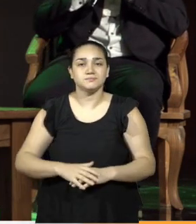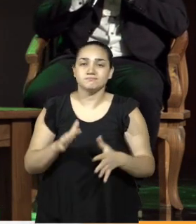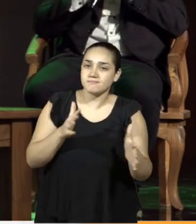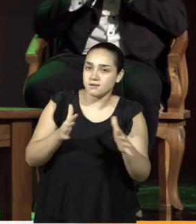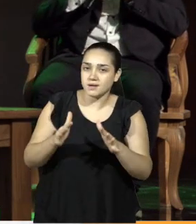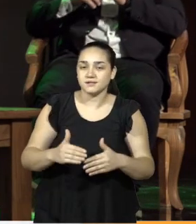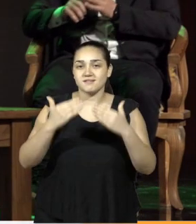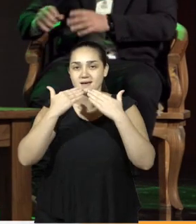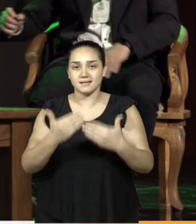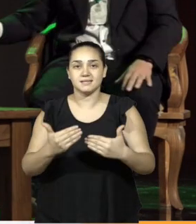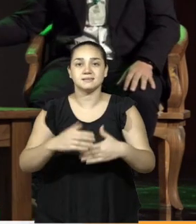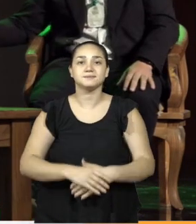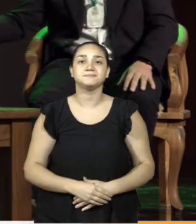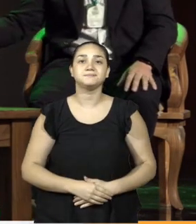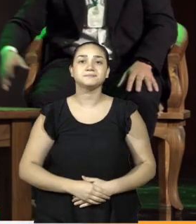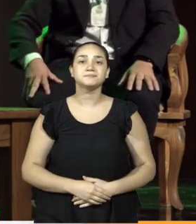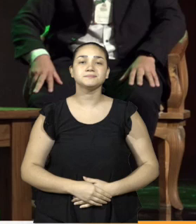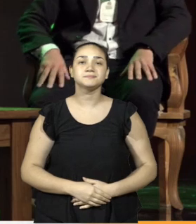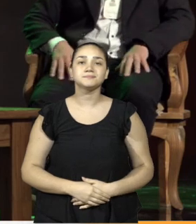Gracias.